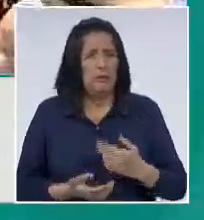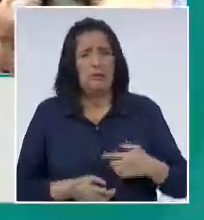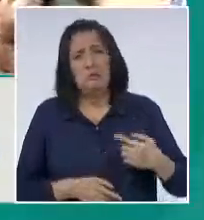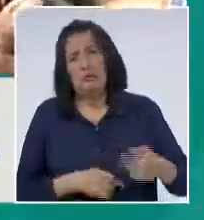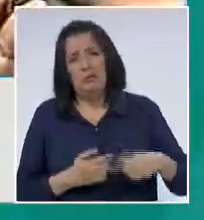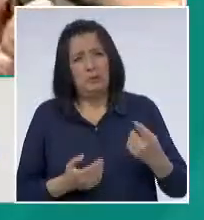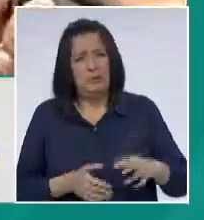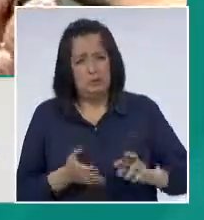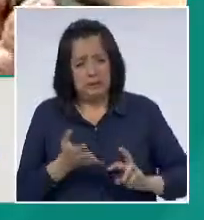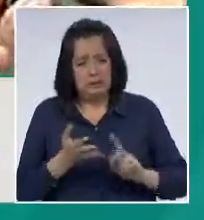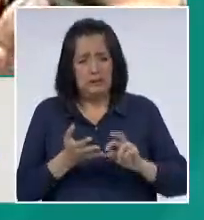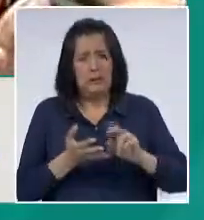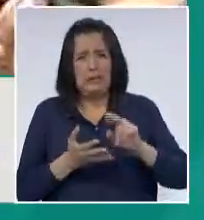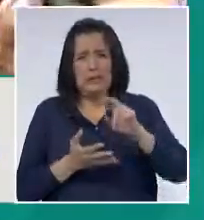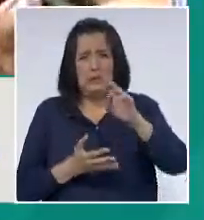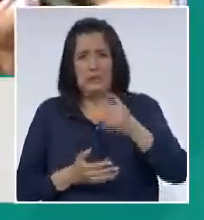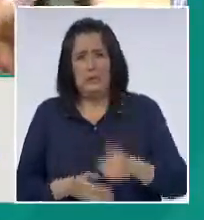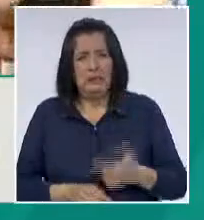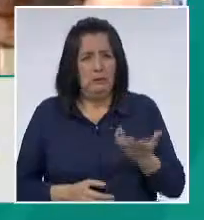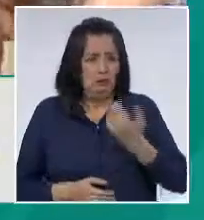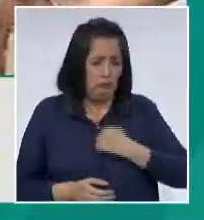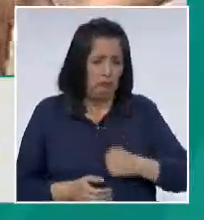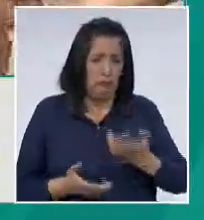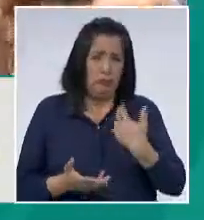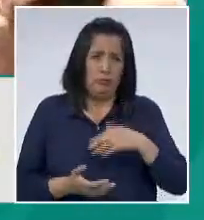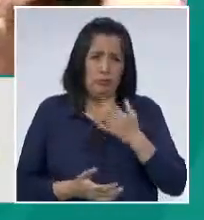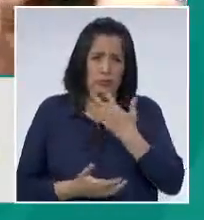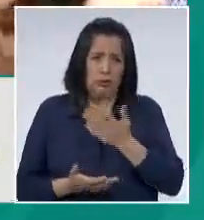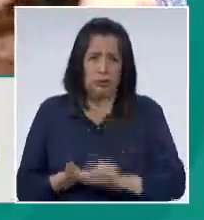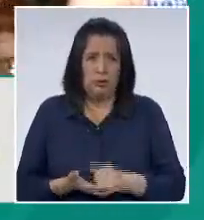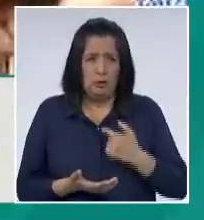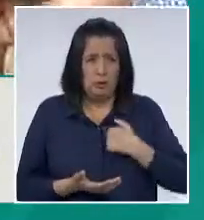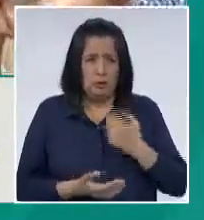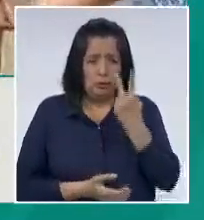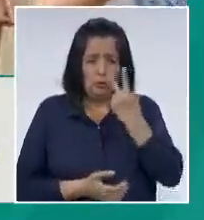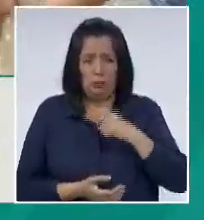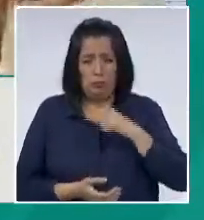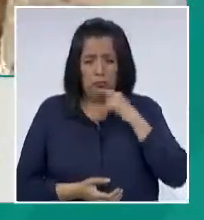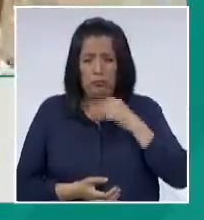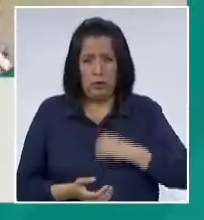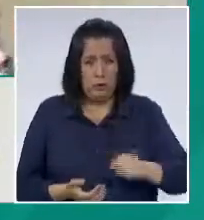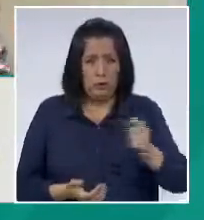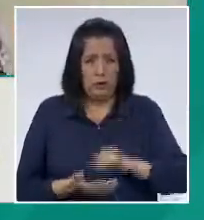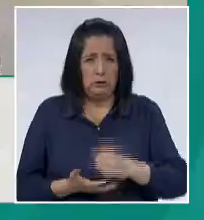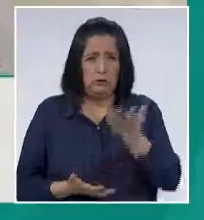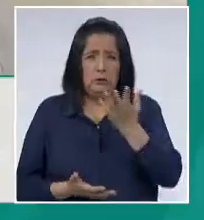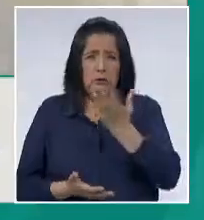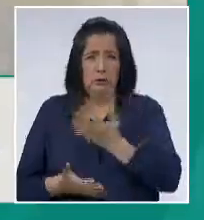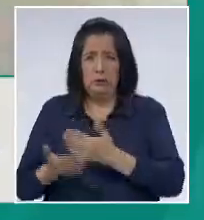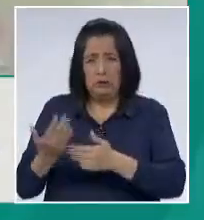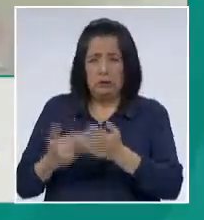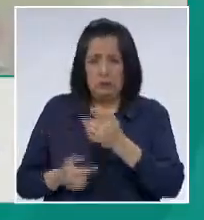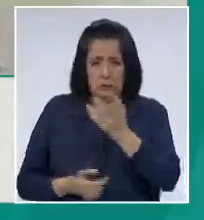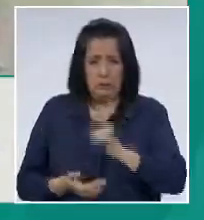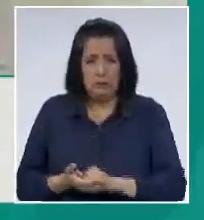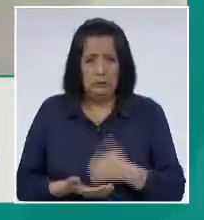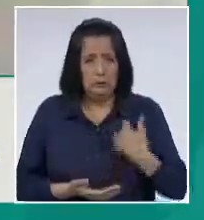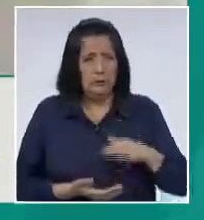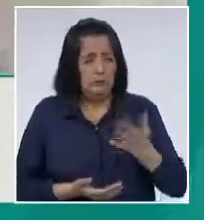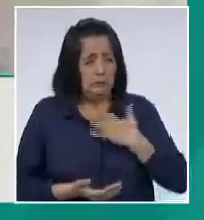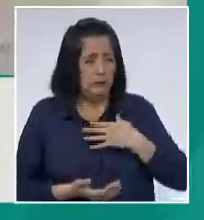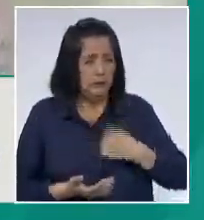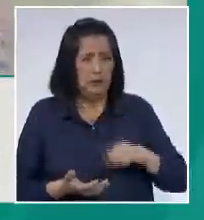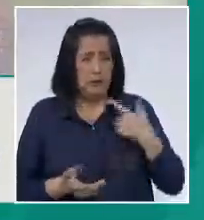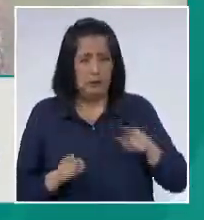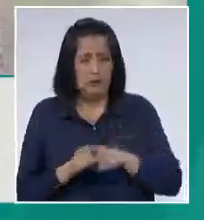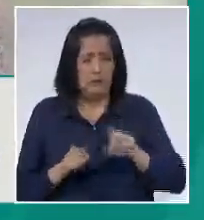está en la escalera, está de nosotros, nuestros hijos tenemos. Y especialmente tengo dos hijas, tengo niñas capacitadas. Y varias veces mis hijas también